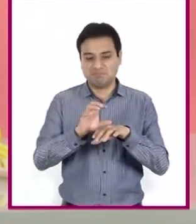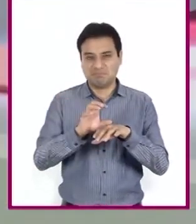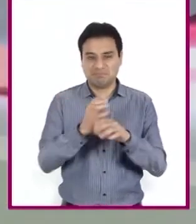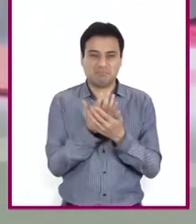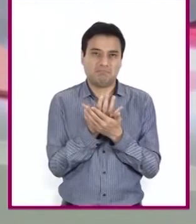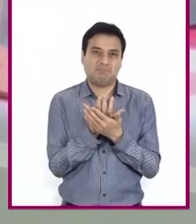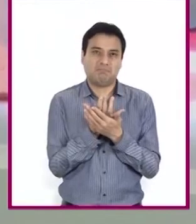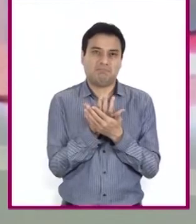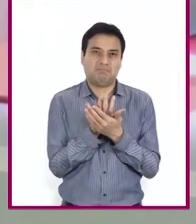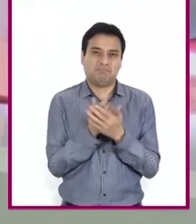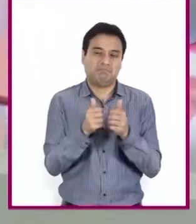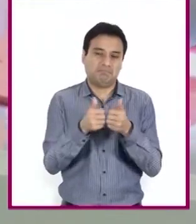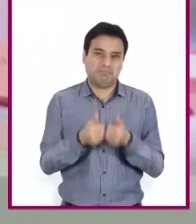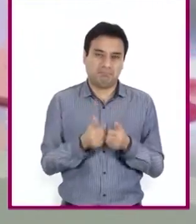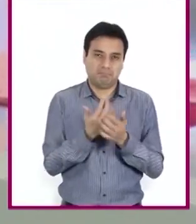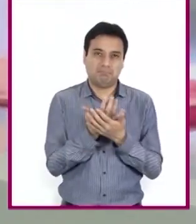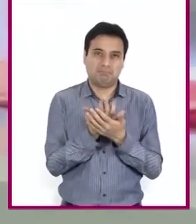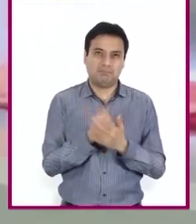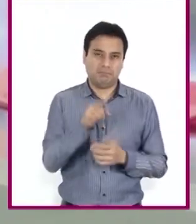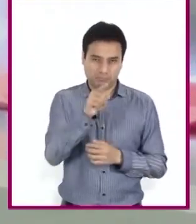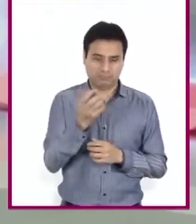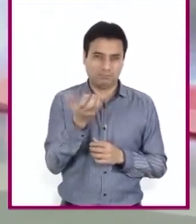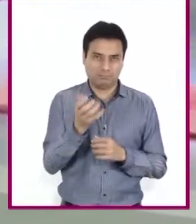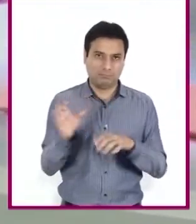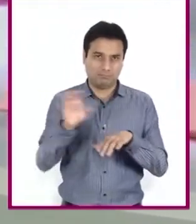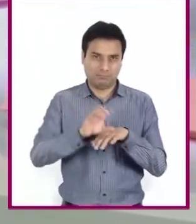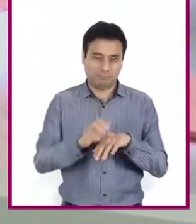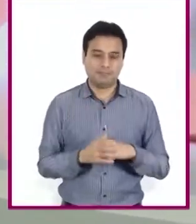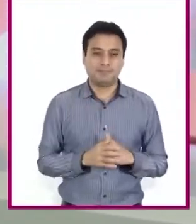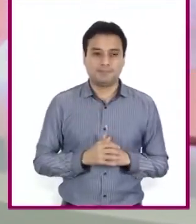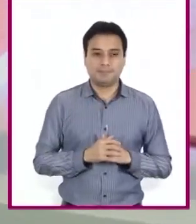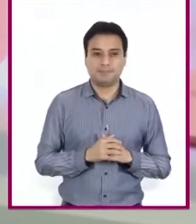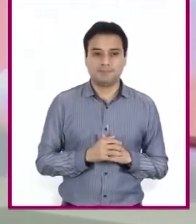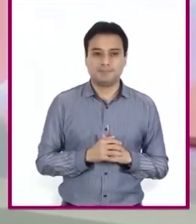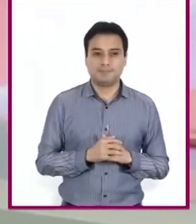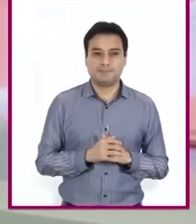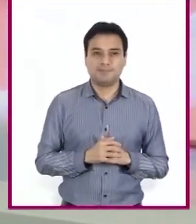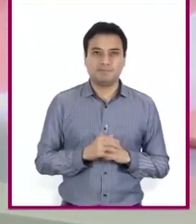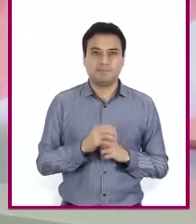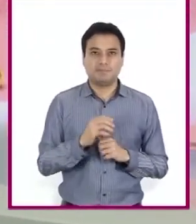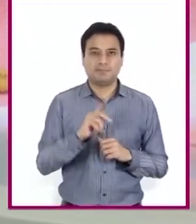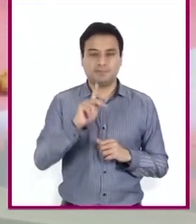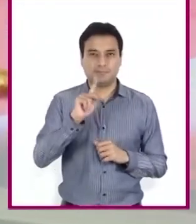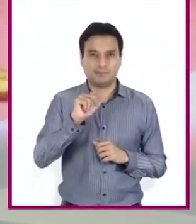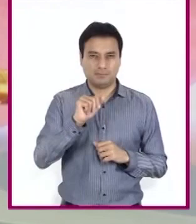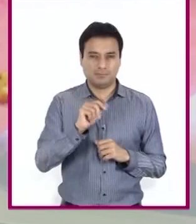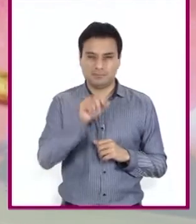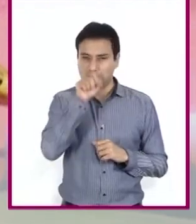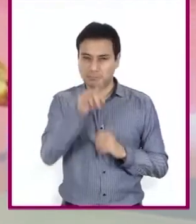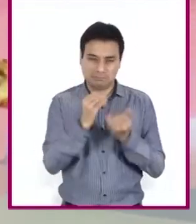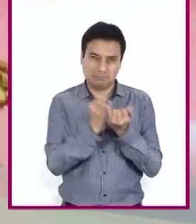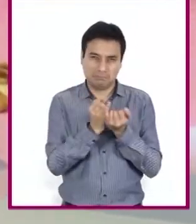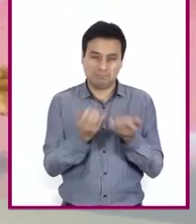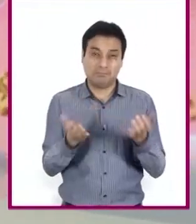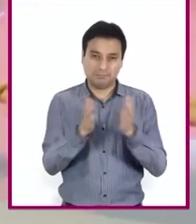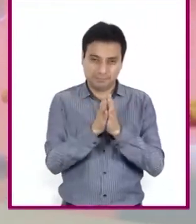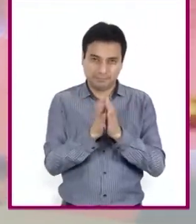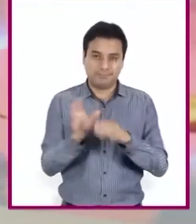vamos a dejar así, pero en casa colocas un objeto. Y las papitas, de igual manera, tenemos que